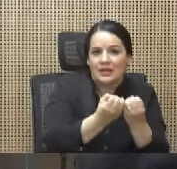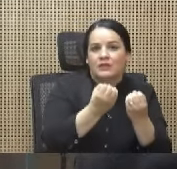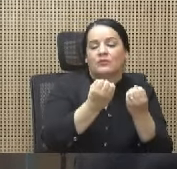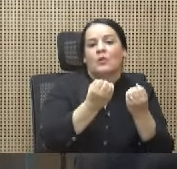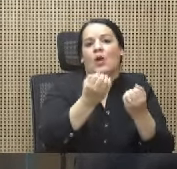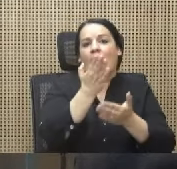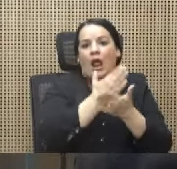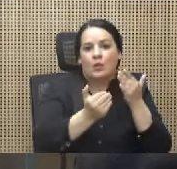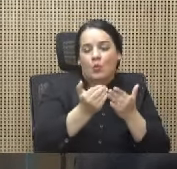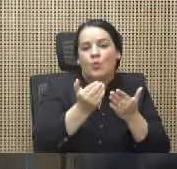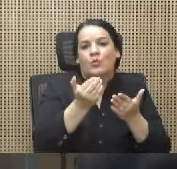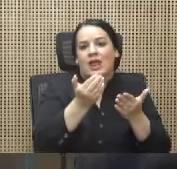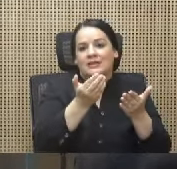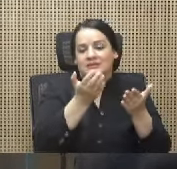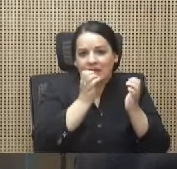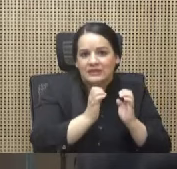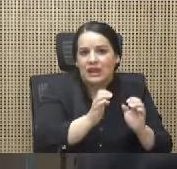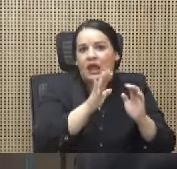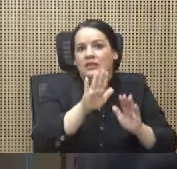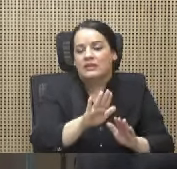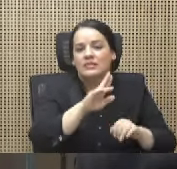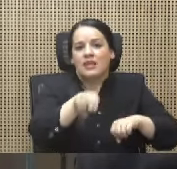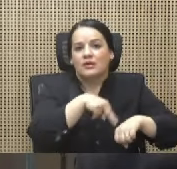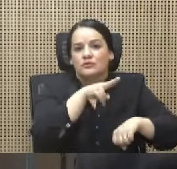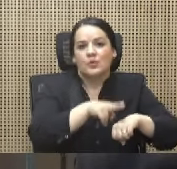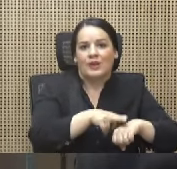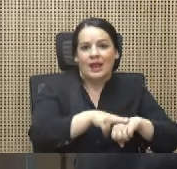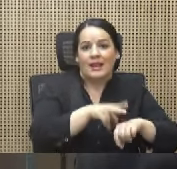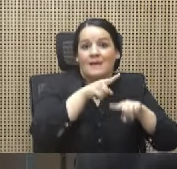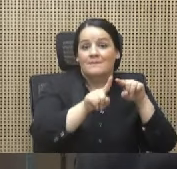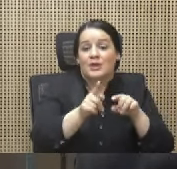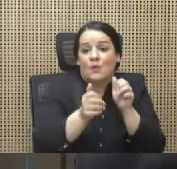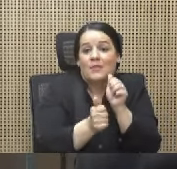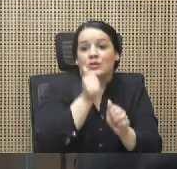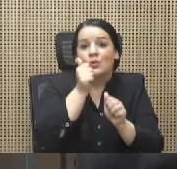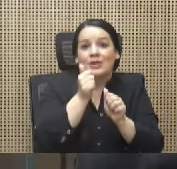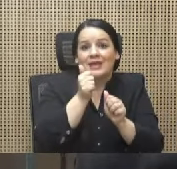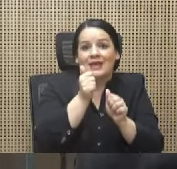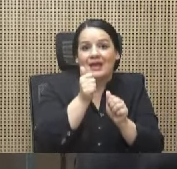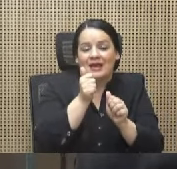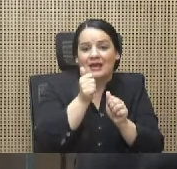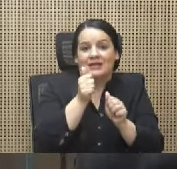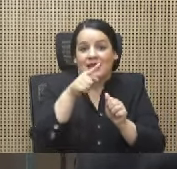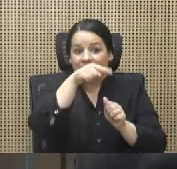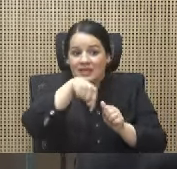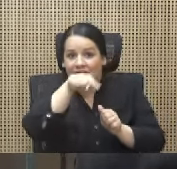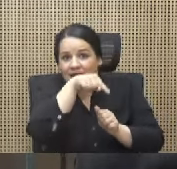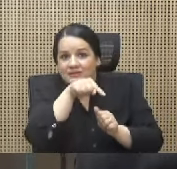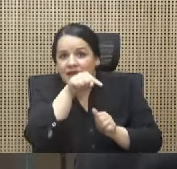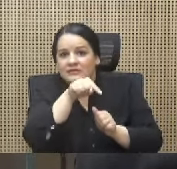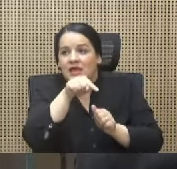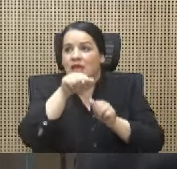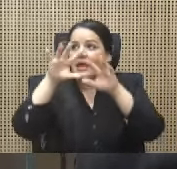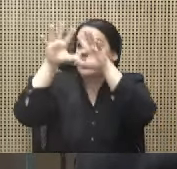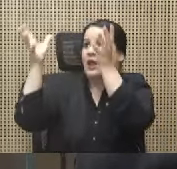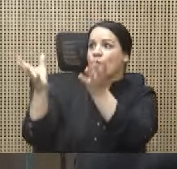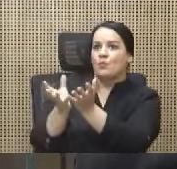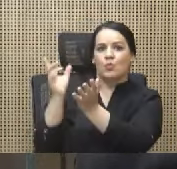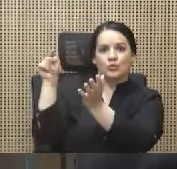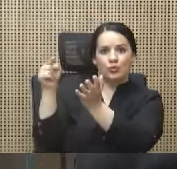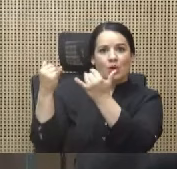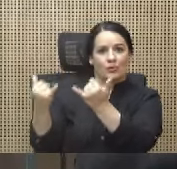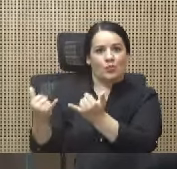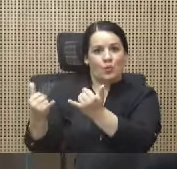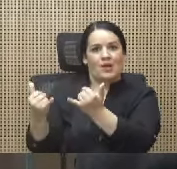tramas nacionales, pero la mayoría de ellas en el mundo contemporáneo están precisamente vinculadas